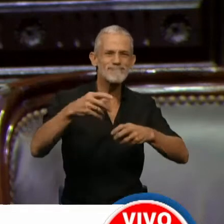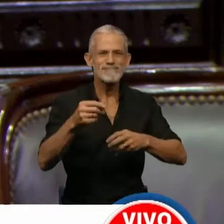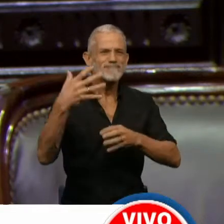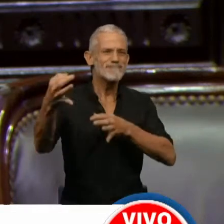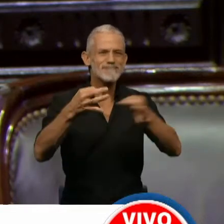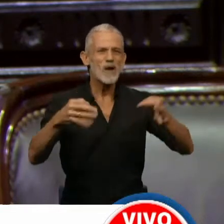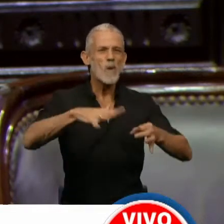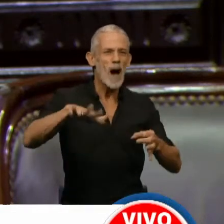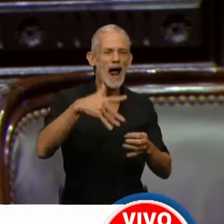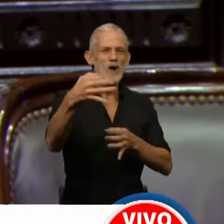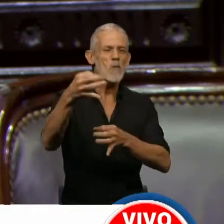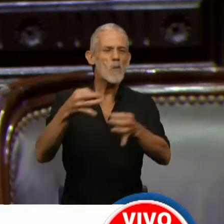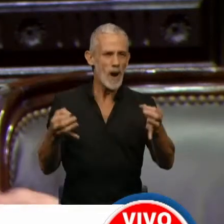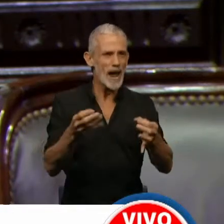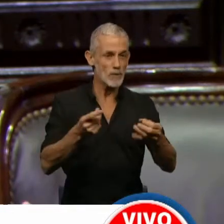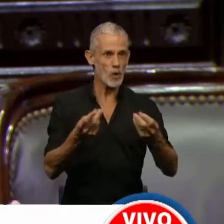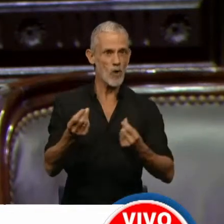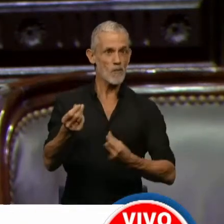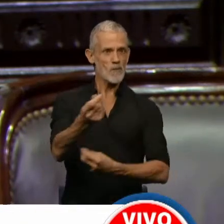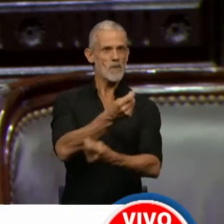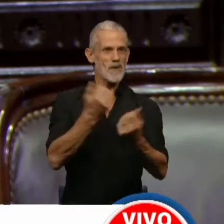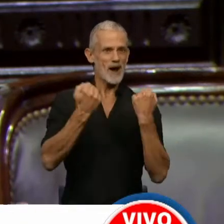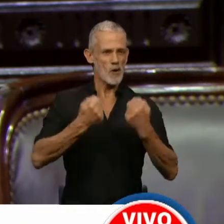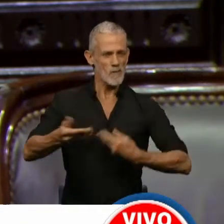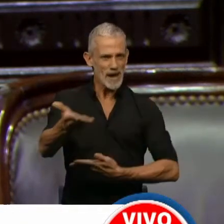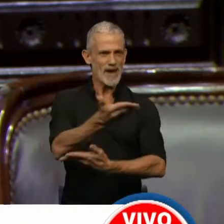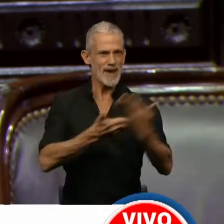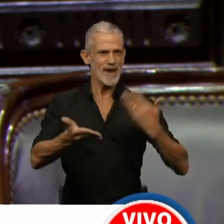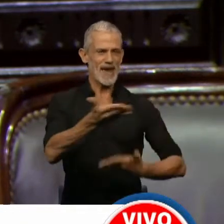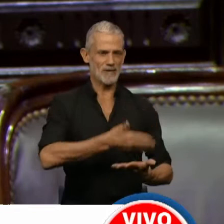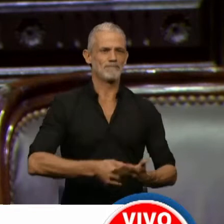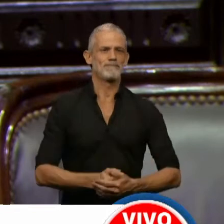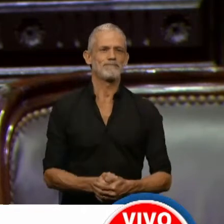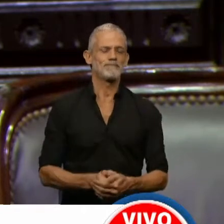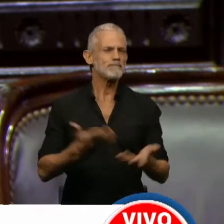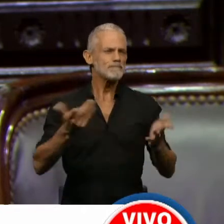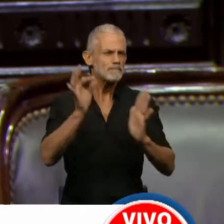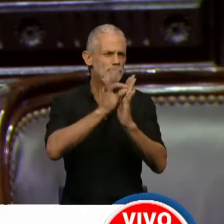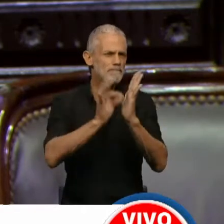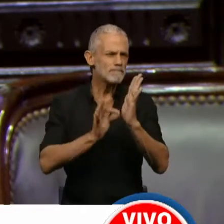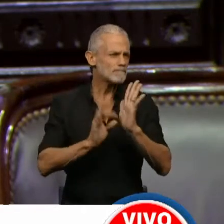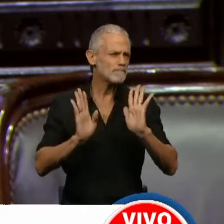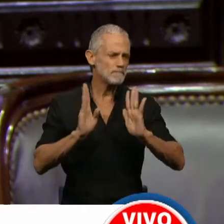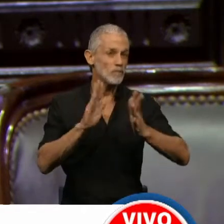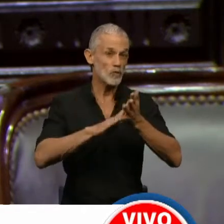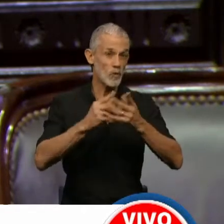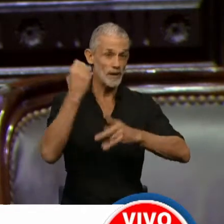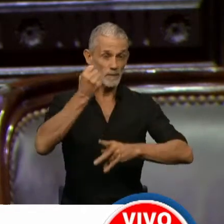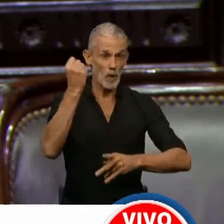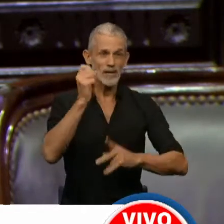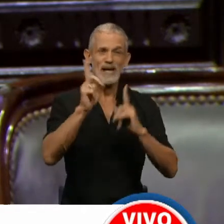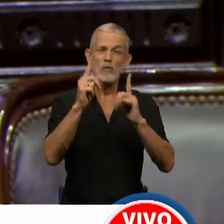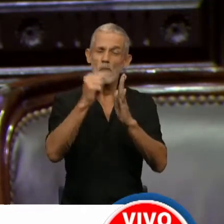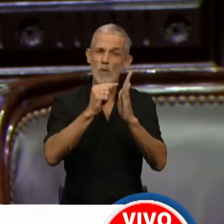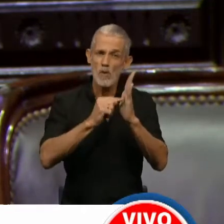va a reactivar y va a generar movimiento económico. Quiero hacer algunas apreciaciones sobre la importancia de algunos